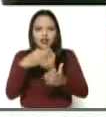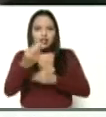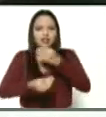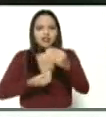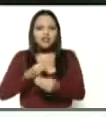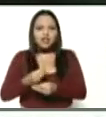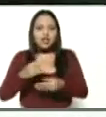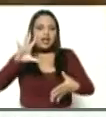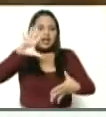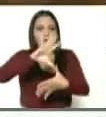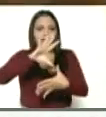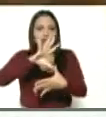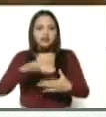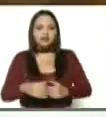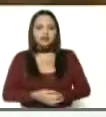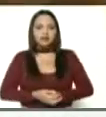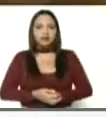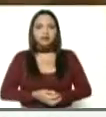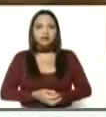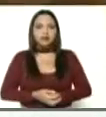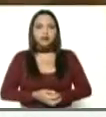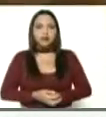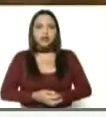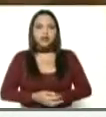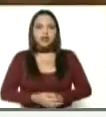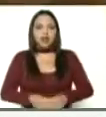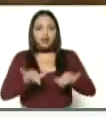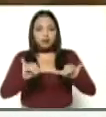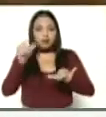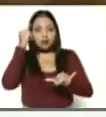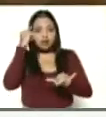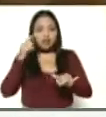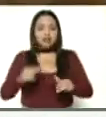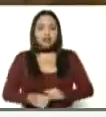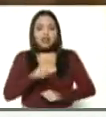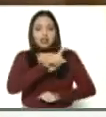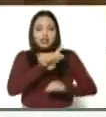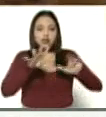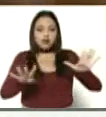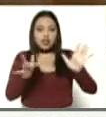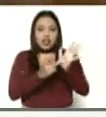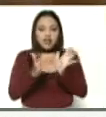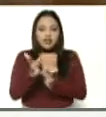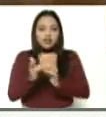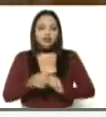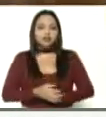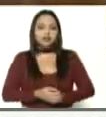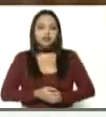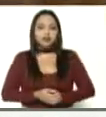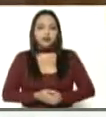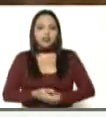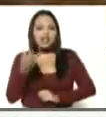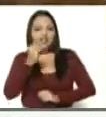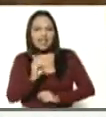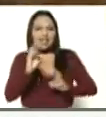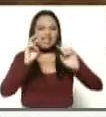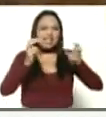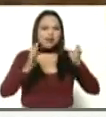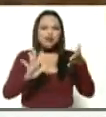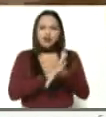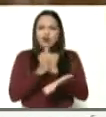en América ese día 19 de abril, ¿verdad? Que tiene todo el contexto del famoso cuadro,